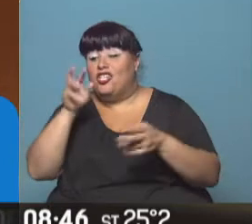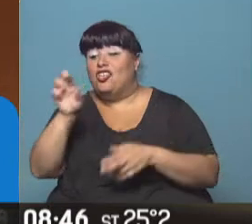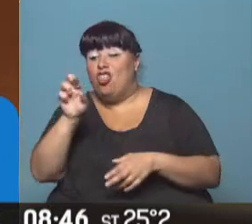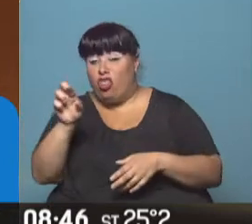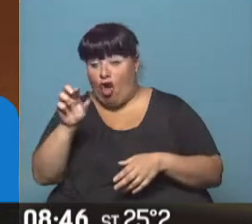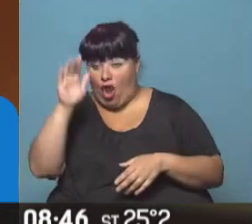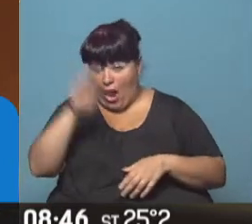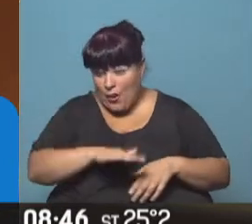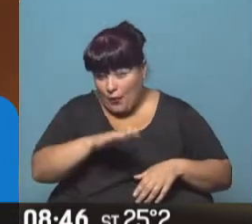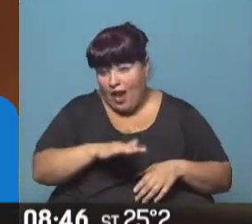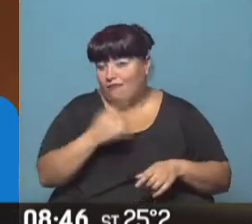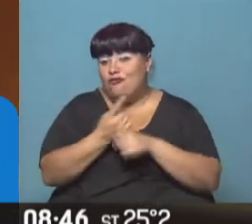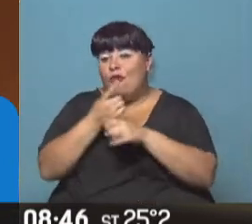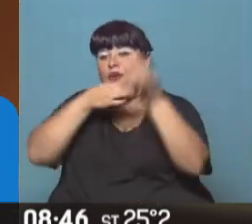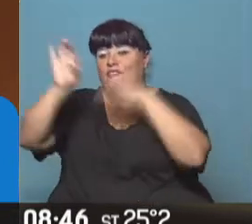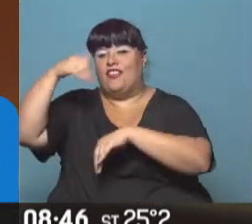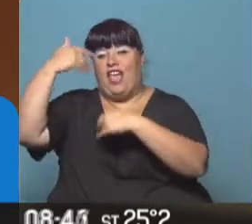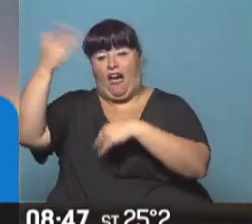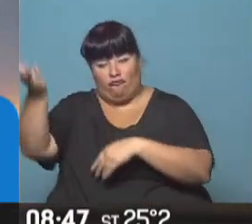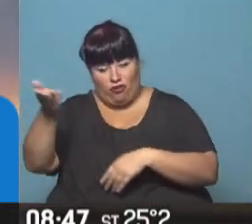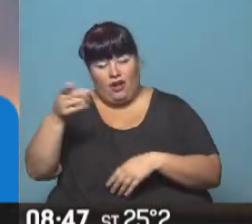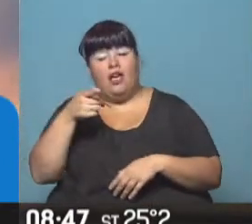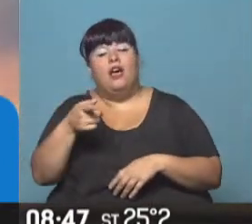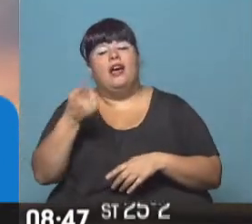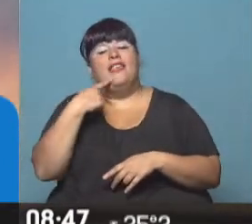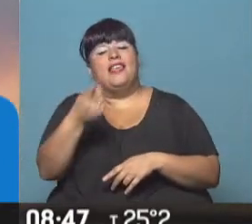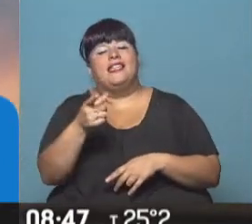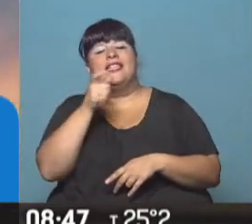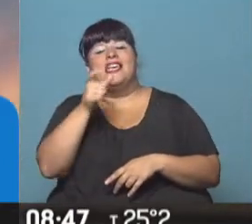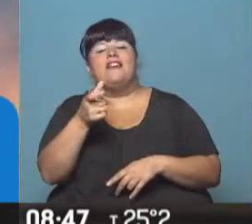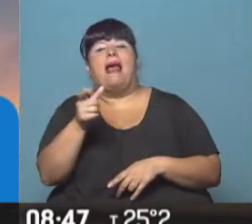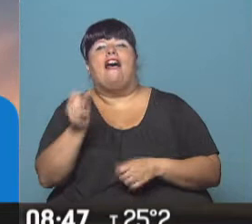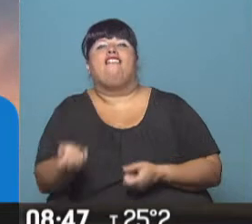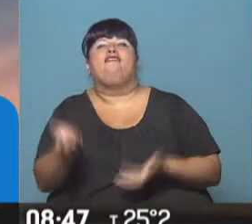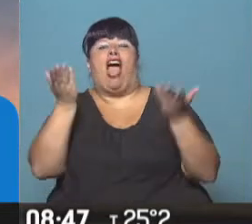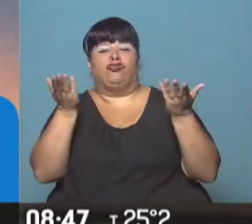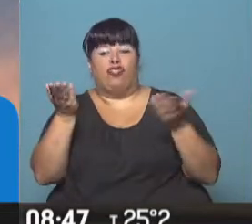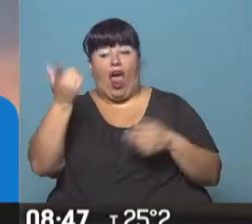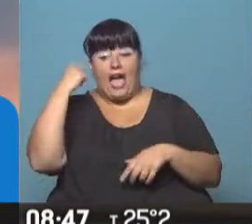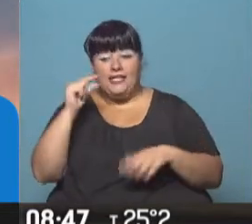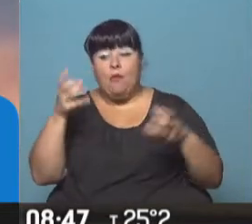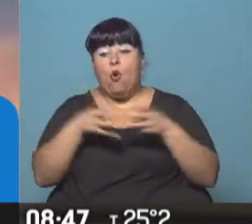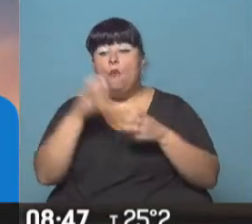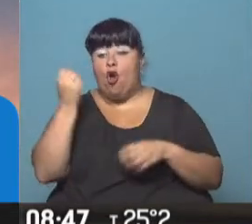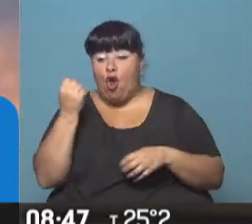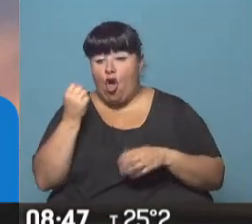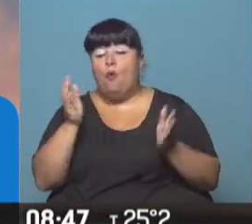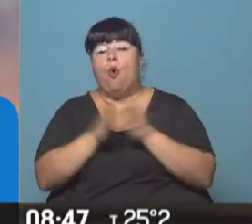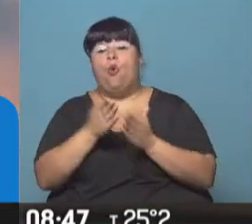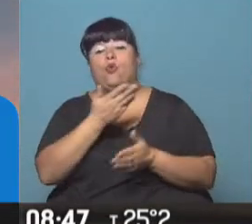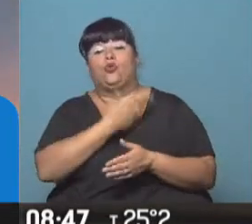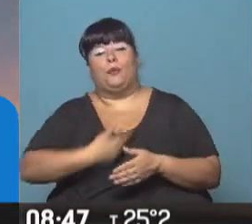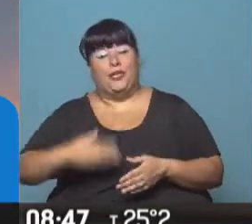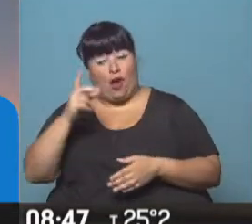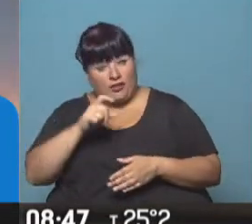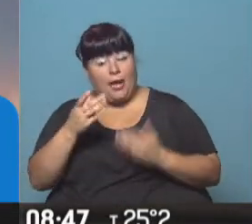está bajo, no permite esa salida exportadora. Ramiro, recién nombrabas la palabra inflación. Sí. Días atrás el equipo económico, junto al presidente del Banco Central